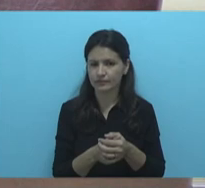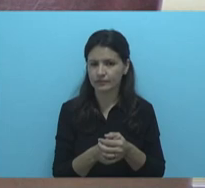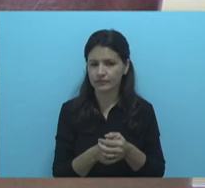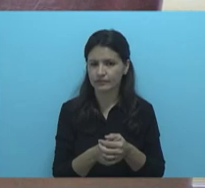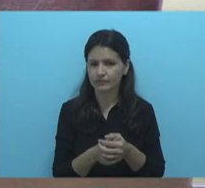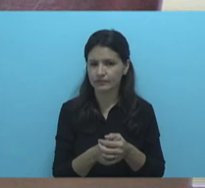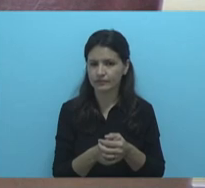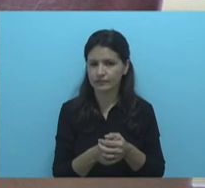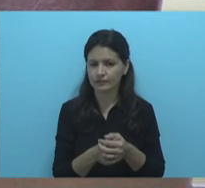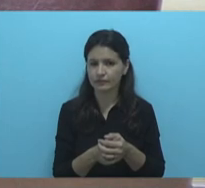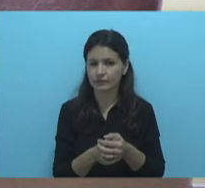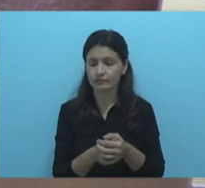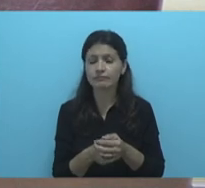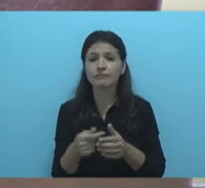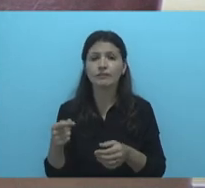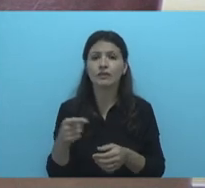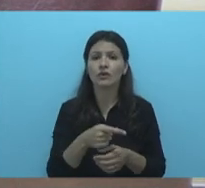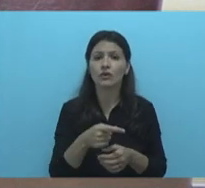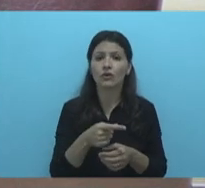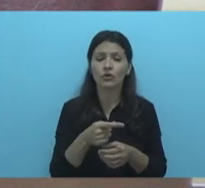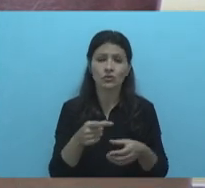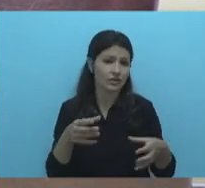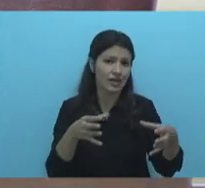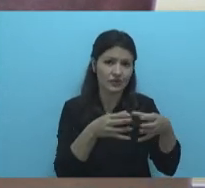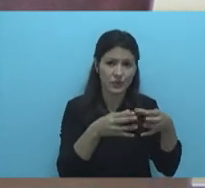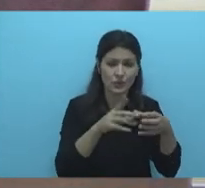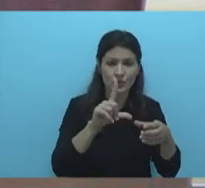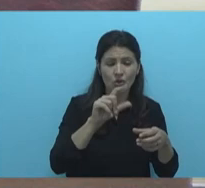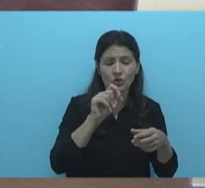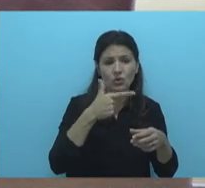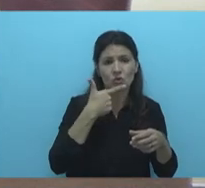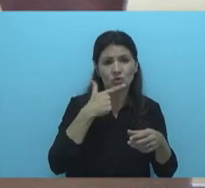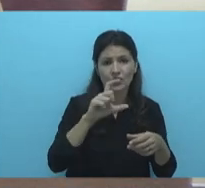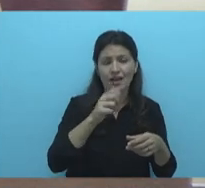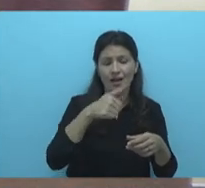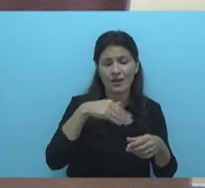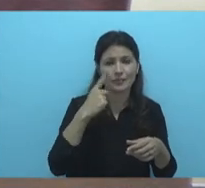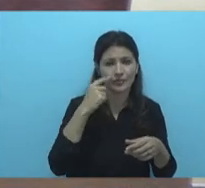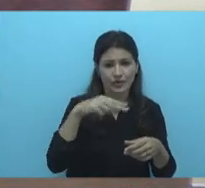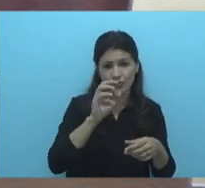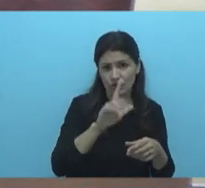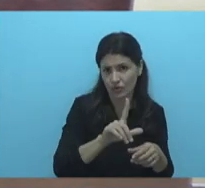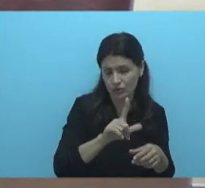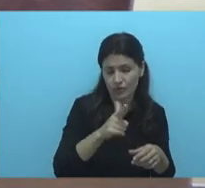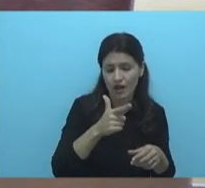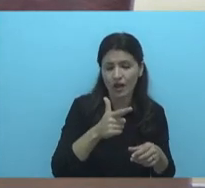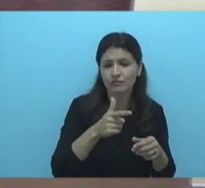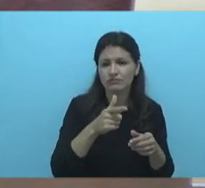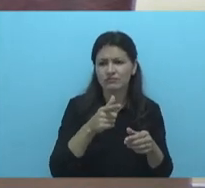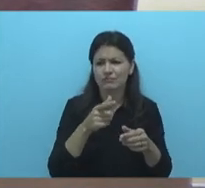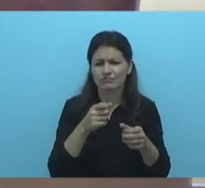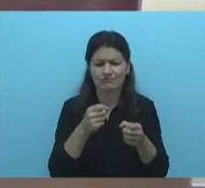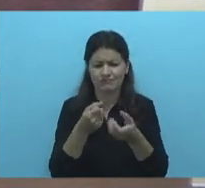Alvarado, contra los Caminos, que son de la banda de los Monos. Todo eso estaba